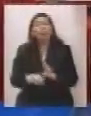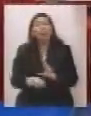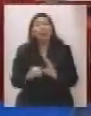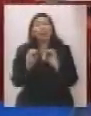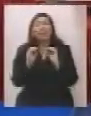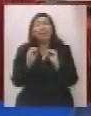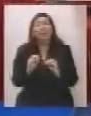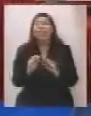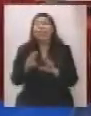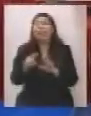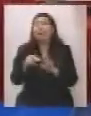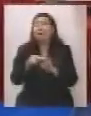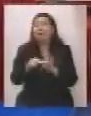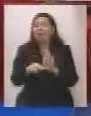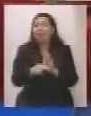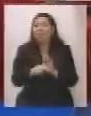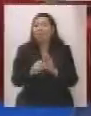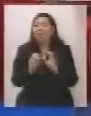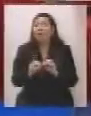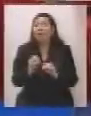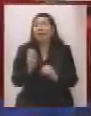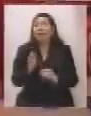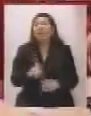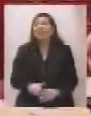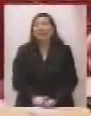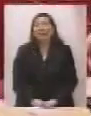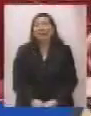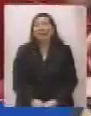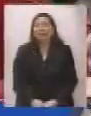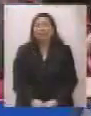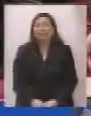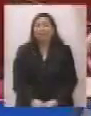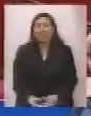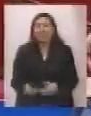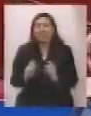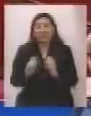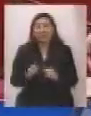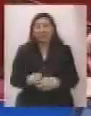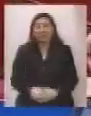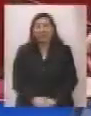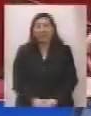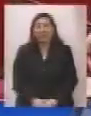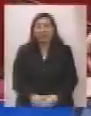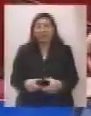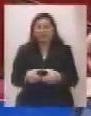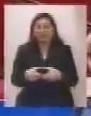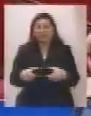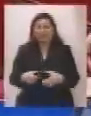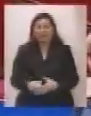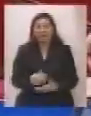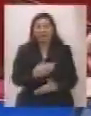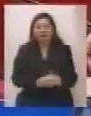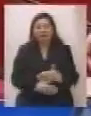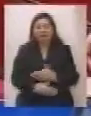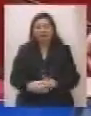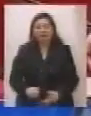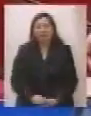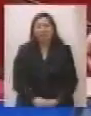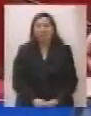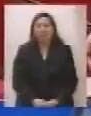cumplimiento de la norma y la aplicación sancionadora y el tema de la entrega de los carnés con discapacidad